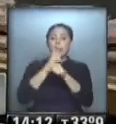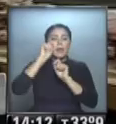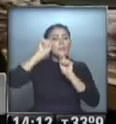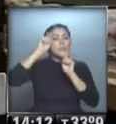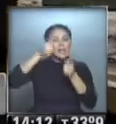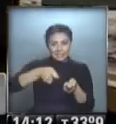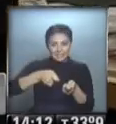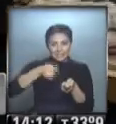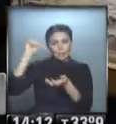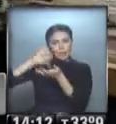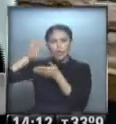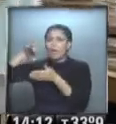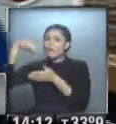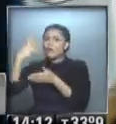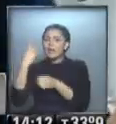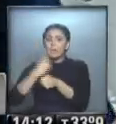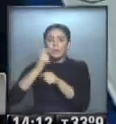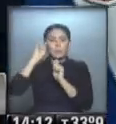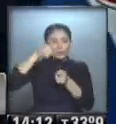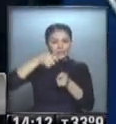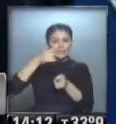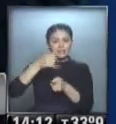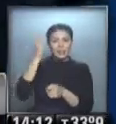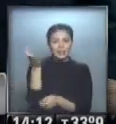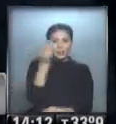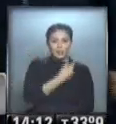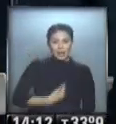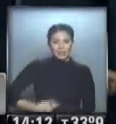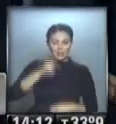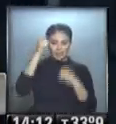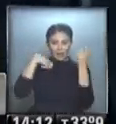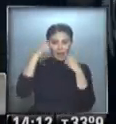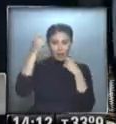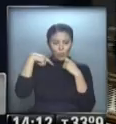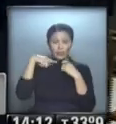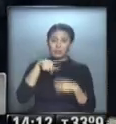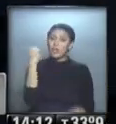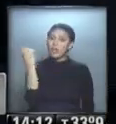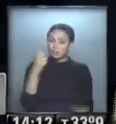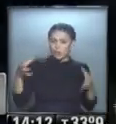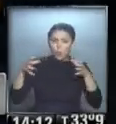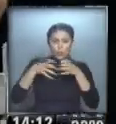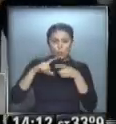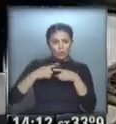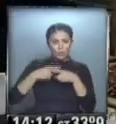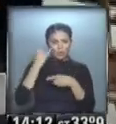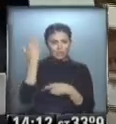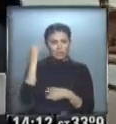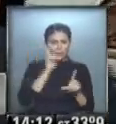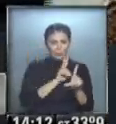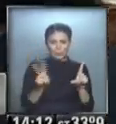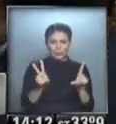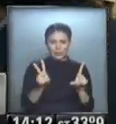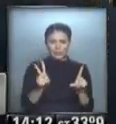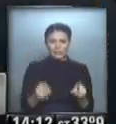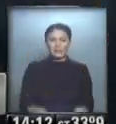que hace fuera de su país luego de su asunción el presidente paraguayo con una importante comitiva, además allí lo estábamos viendo entonces,